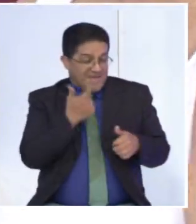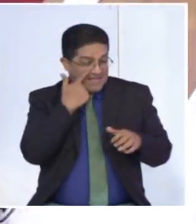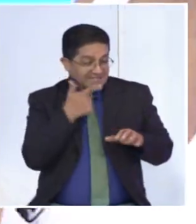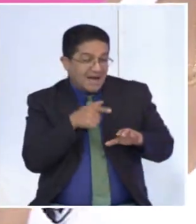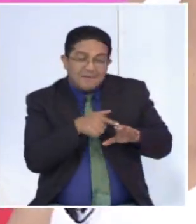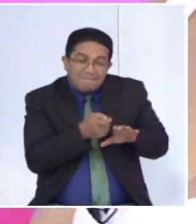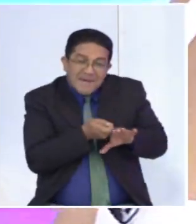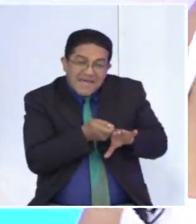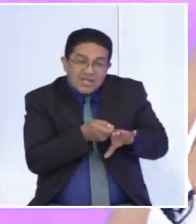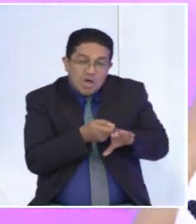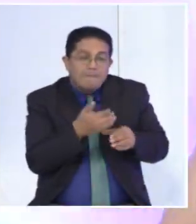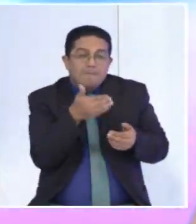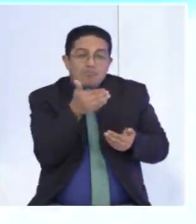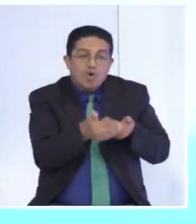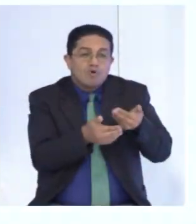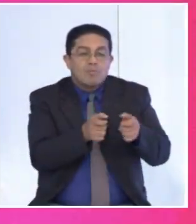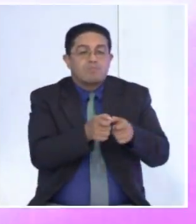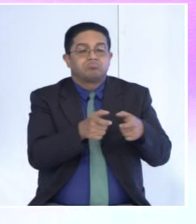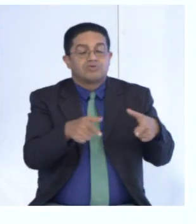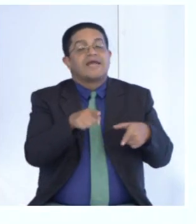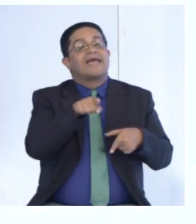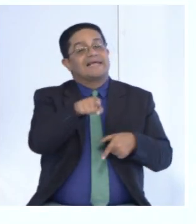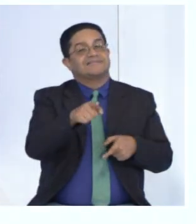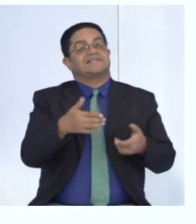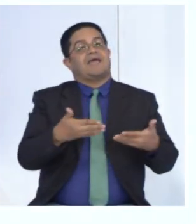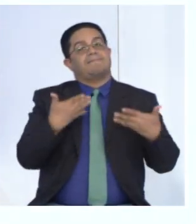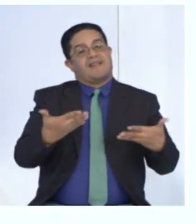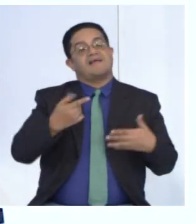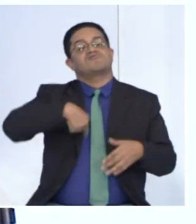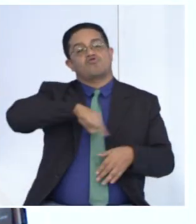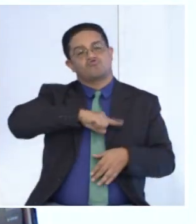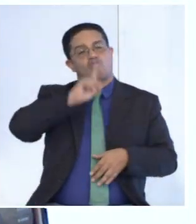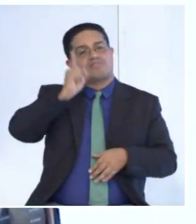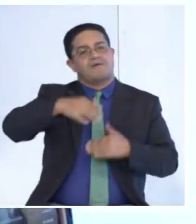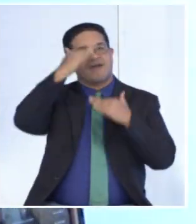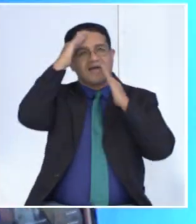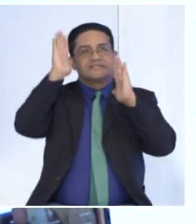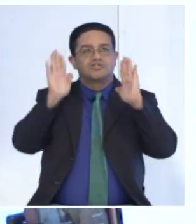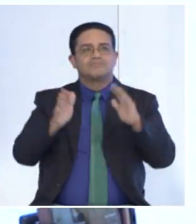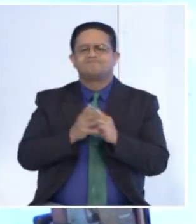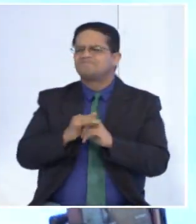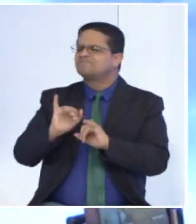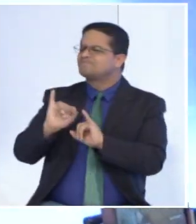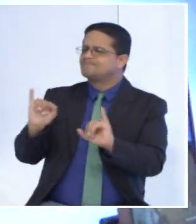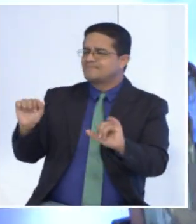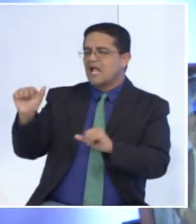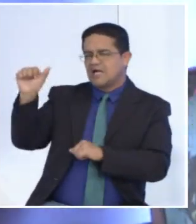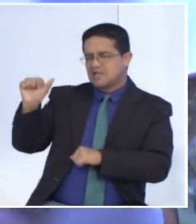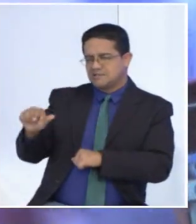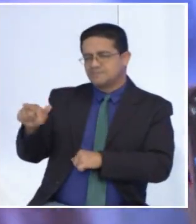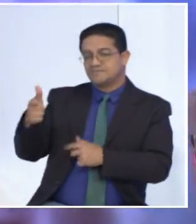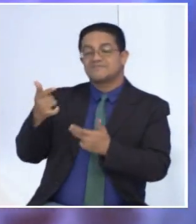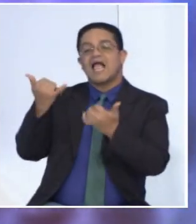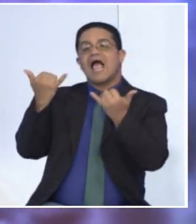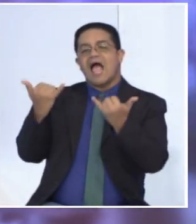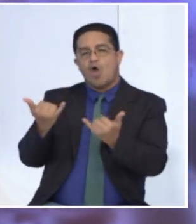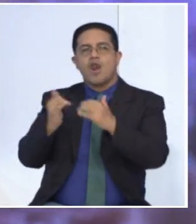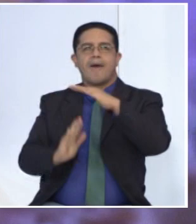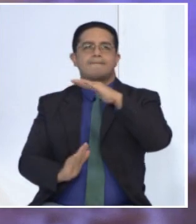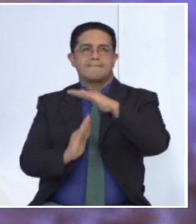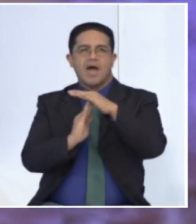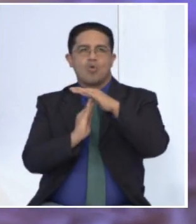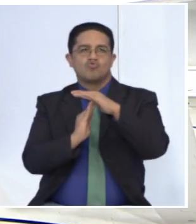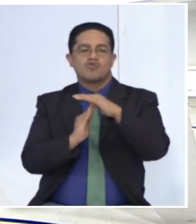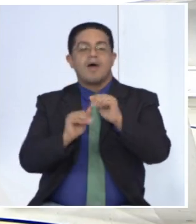uña. Entonces, sí, el pie diabético es una emergencia real que tenemos que atender. Ya que conocemos más sobre el pie diabético, doctor, vamos a irnos a una pausa y de